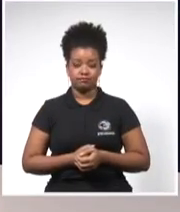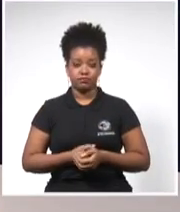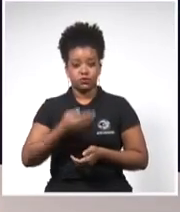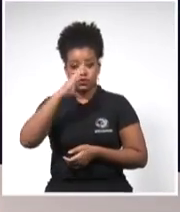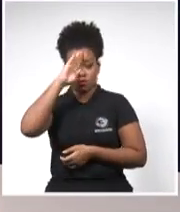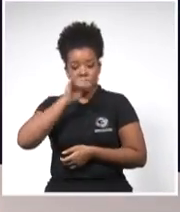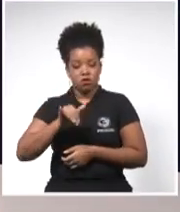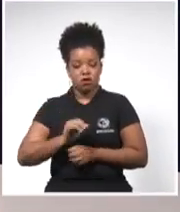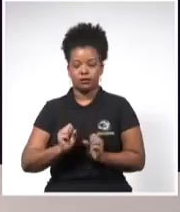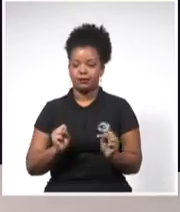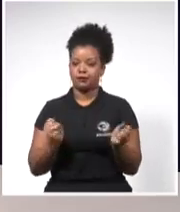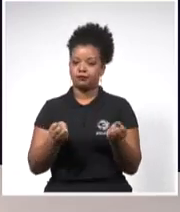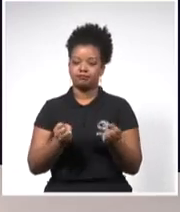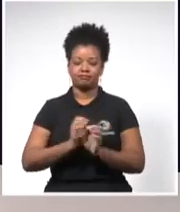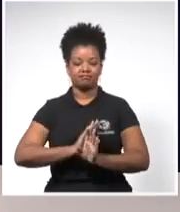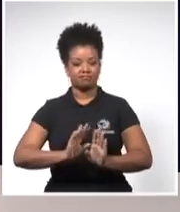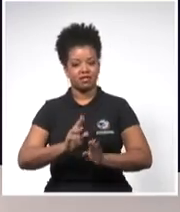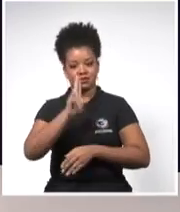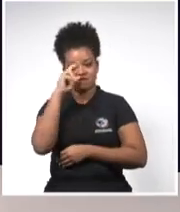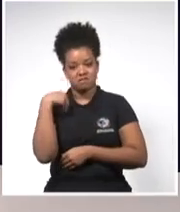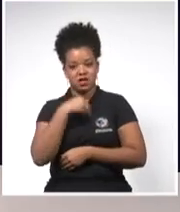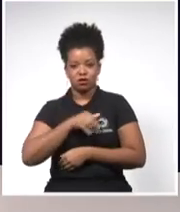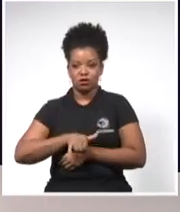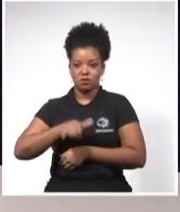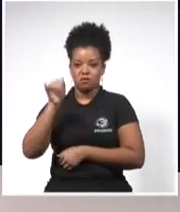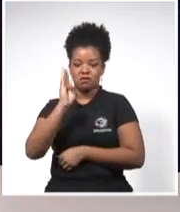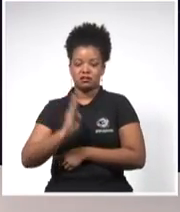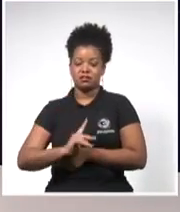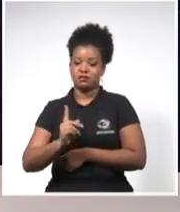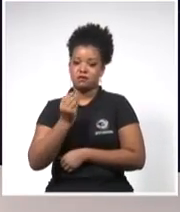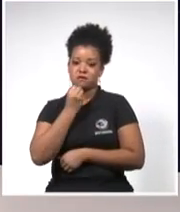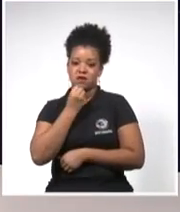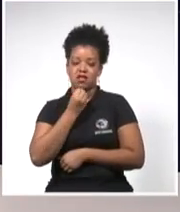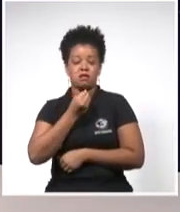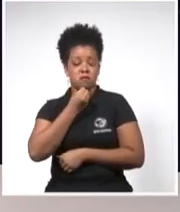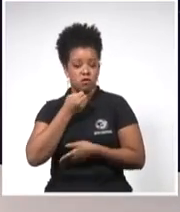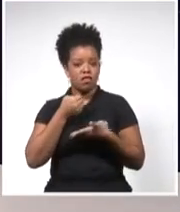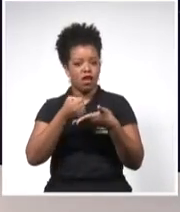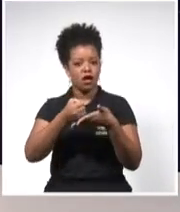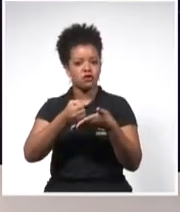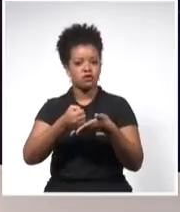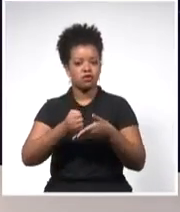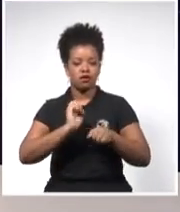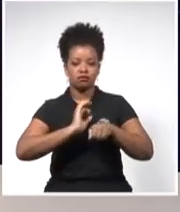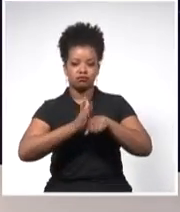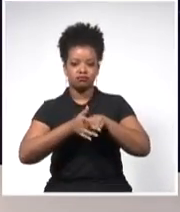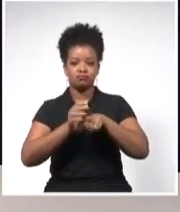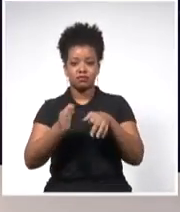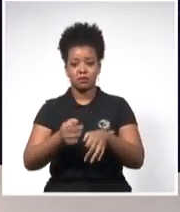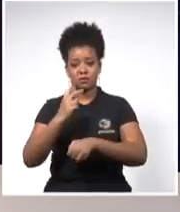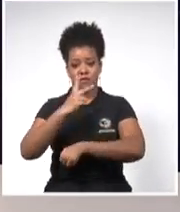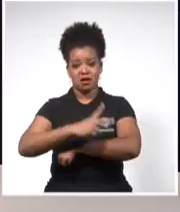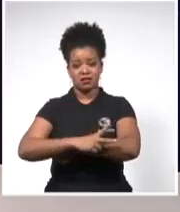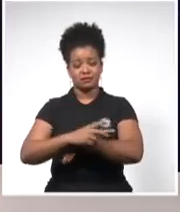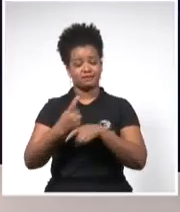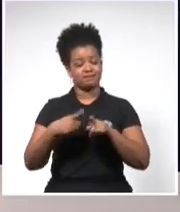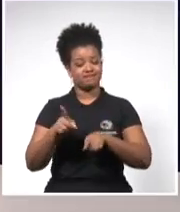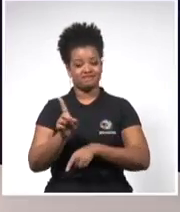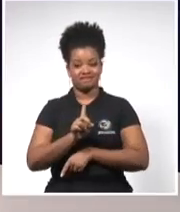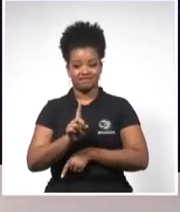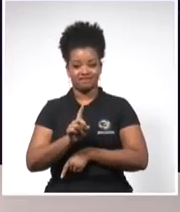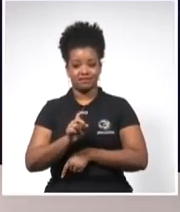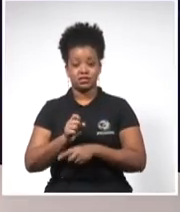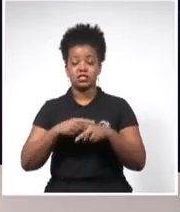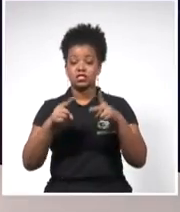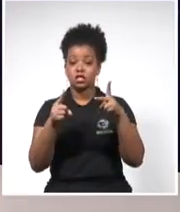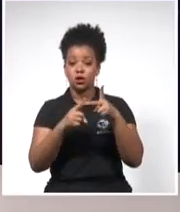Brasil, estos habrían podido contribuir al control y enfrentamiento de la pandemia de la COVID-19 en ese país, el segundo más